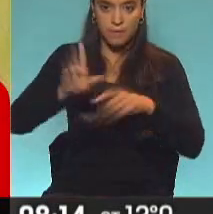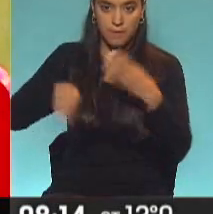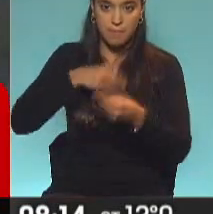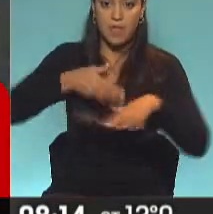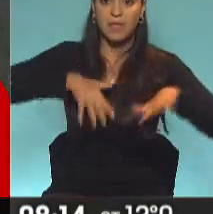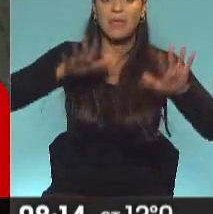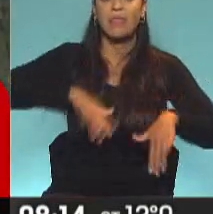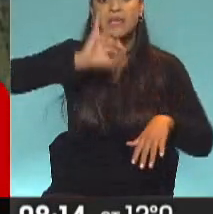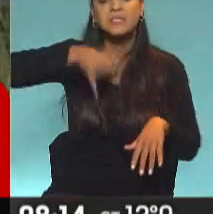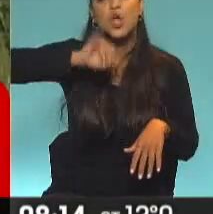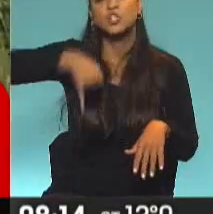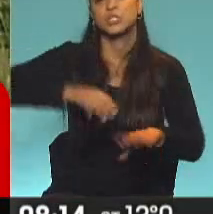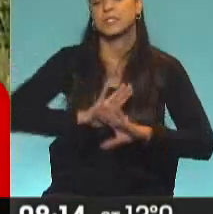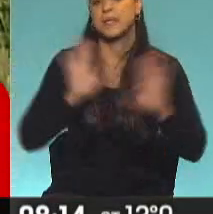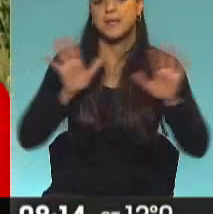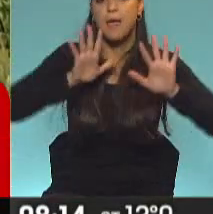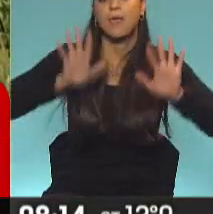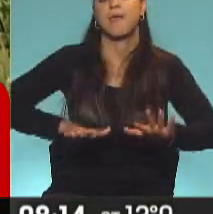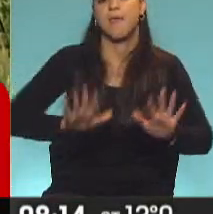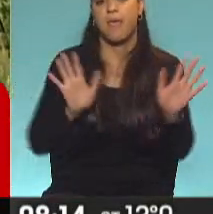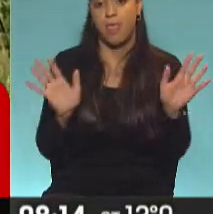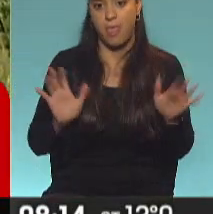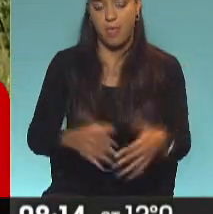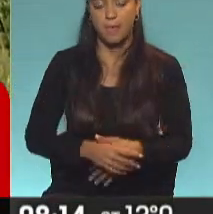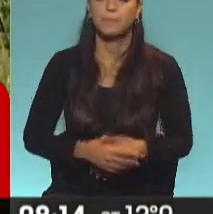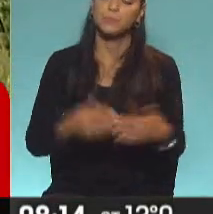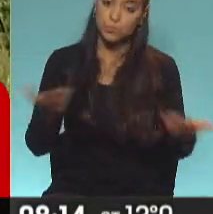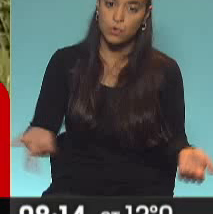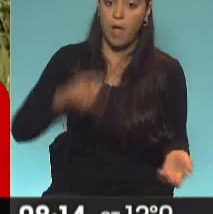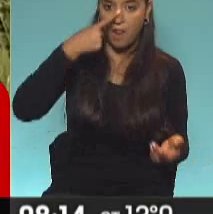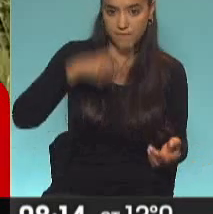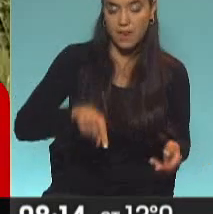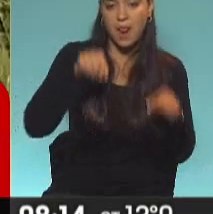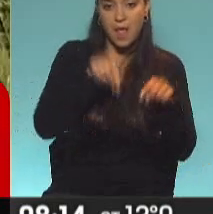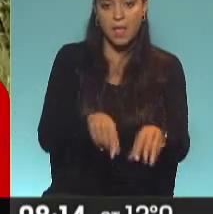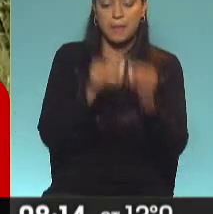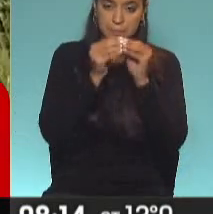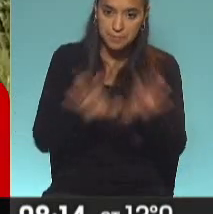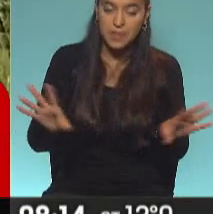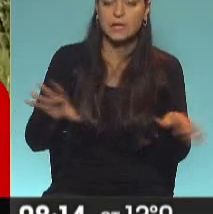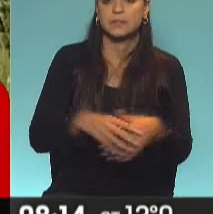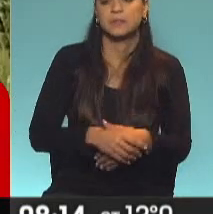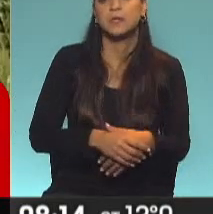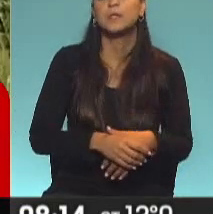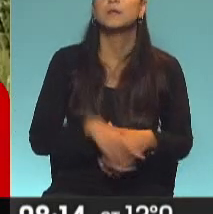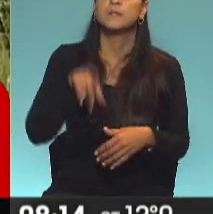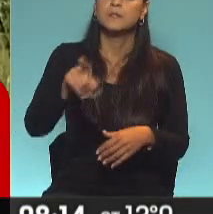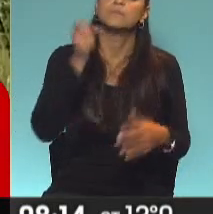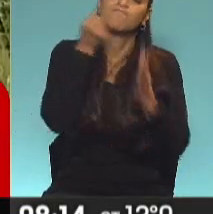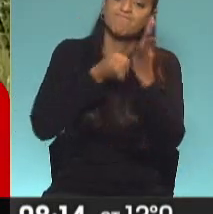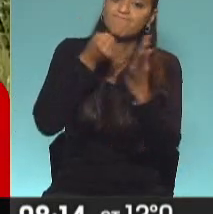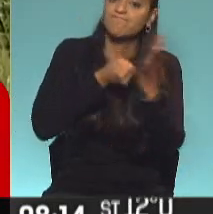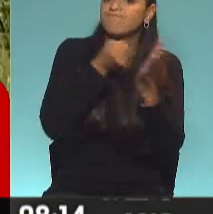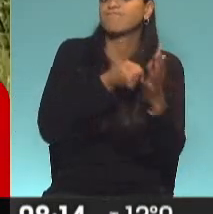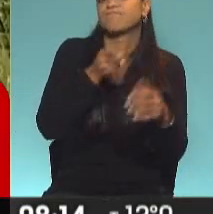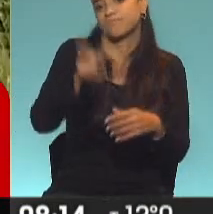no habían aceptado las alternativas que se les dieron. Bueno, finalmente comenzó conato de lucha con